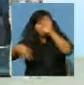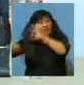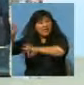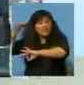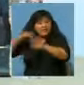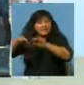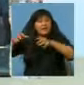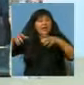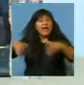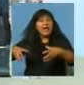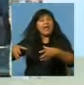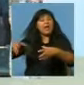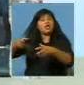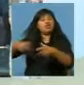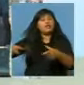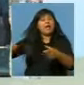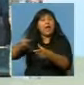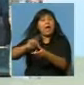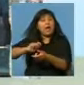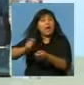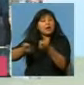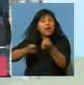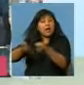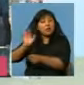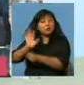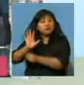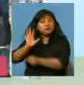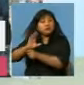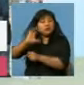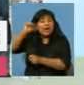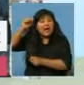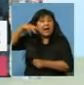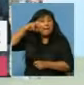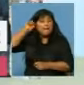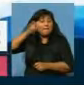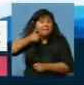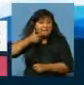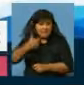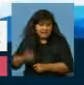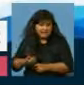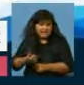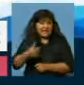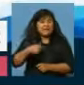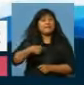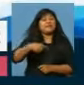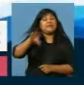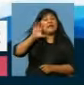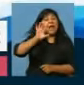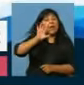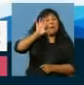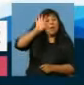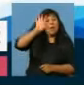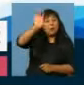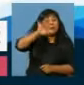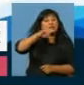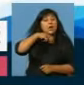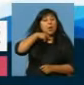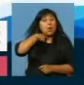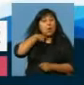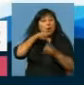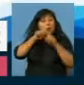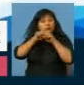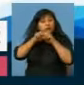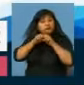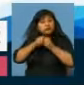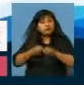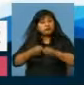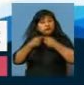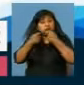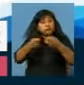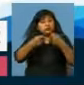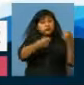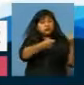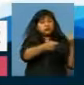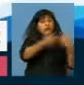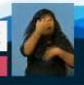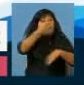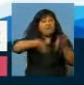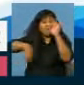la provincia de jujuy pasó a ser productora de energía limpia de energía solar